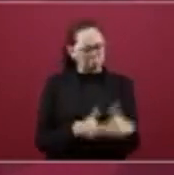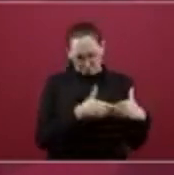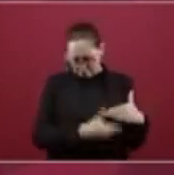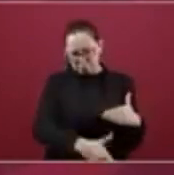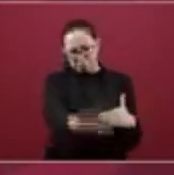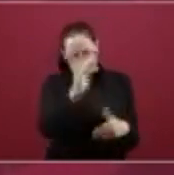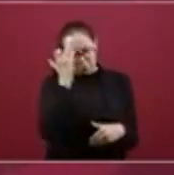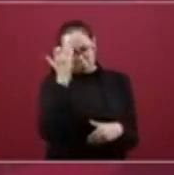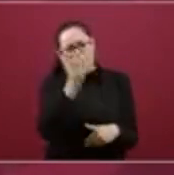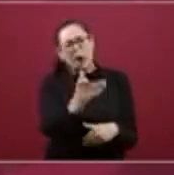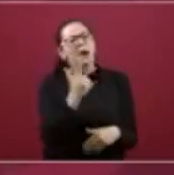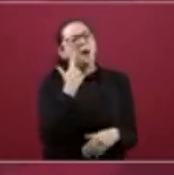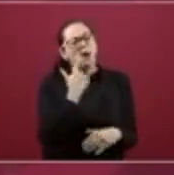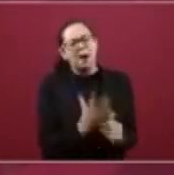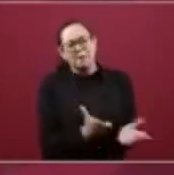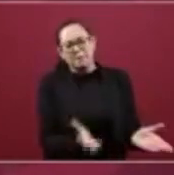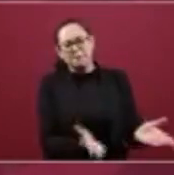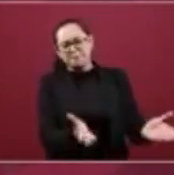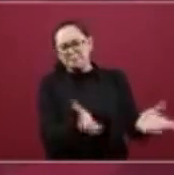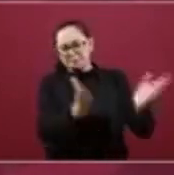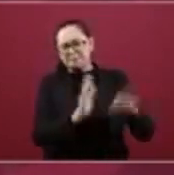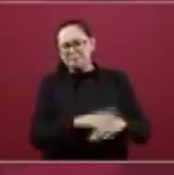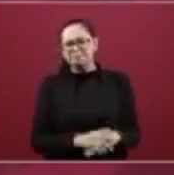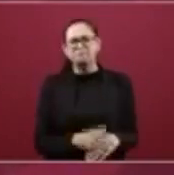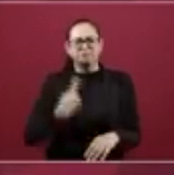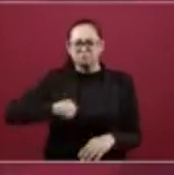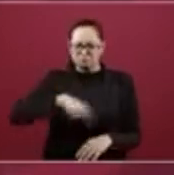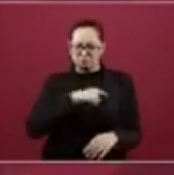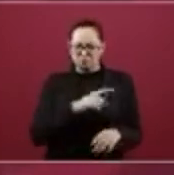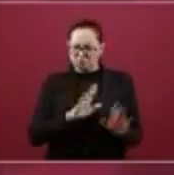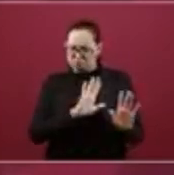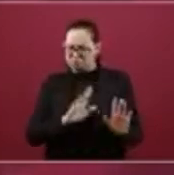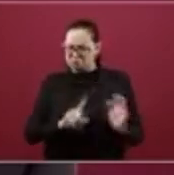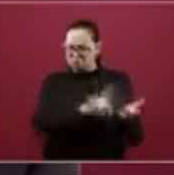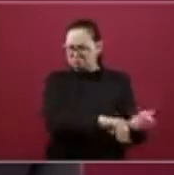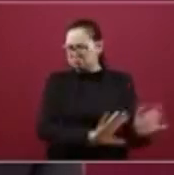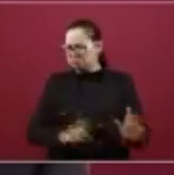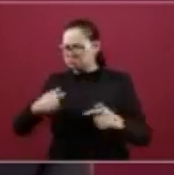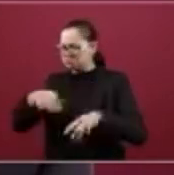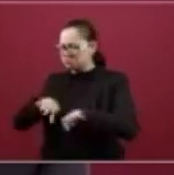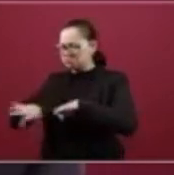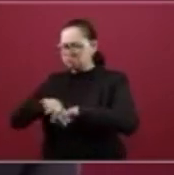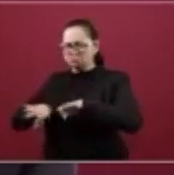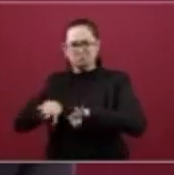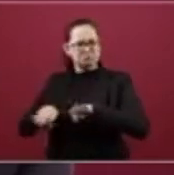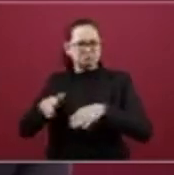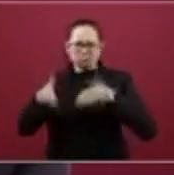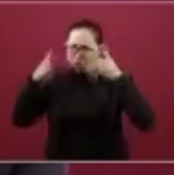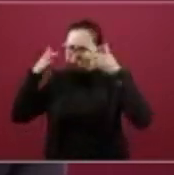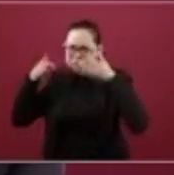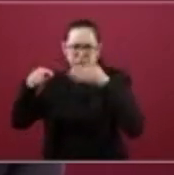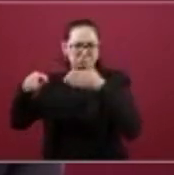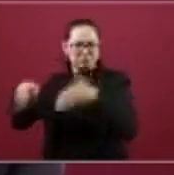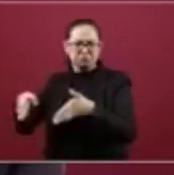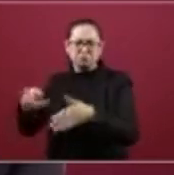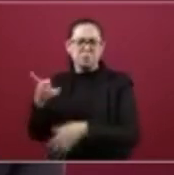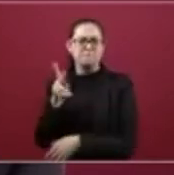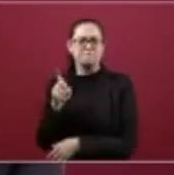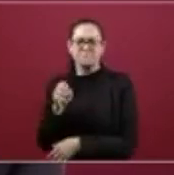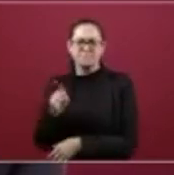Nosotros vamos a hacer nuestra tarea y vamos a reforzar a